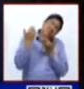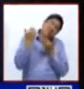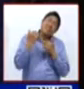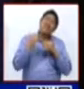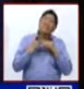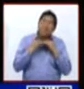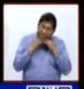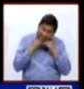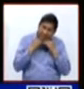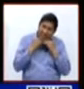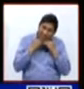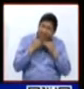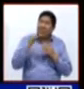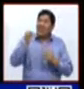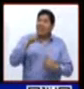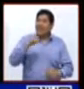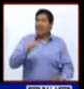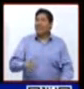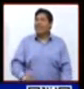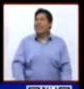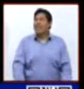¿no?